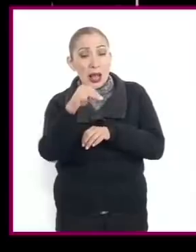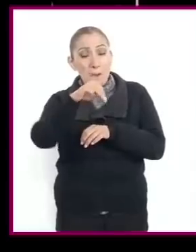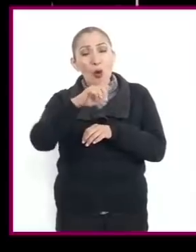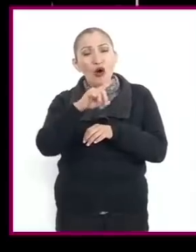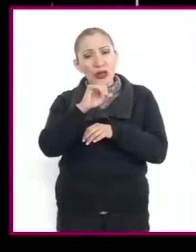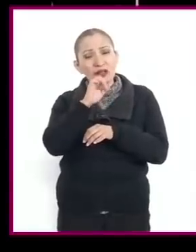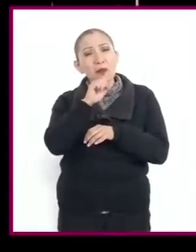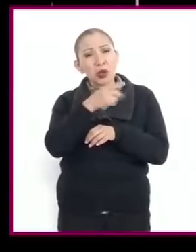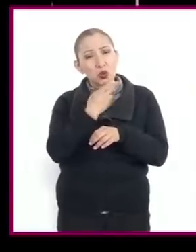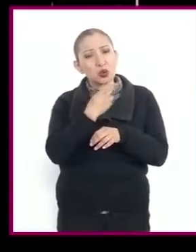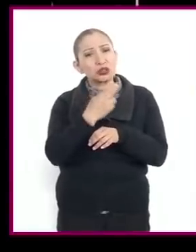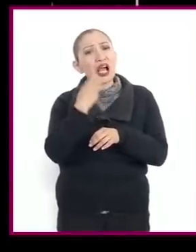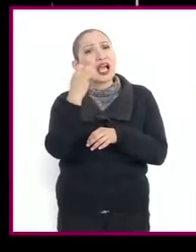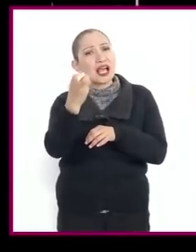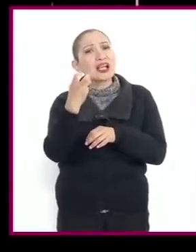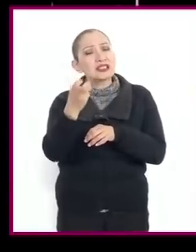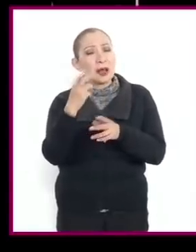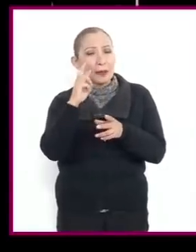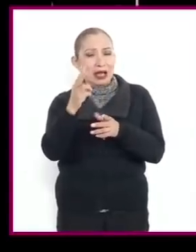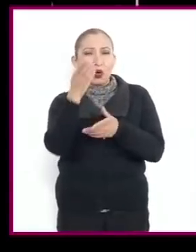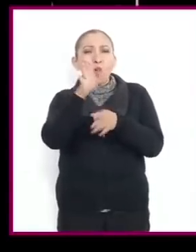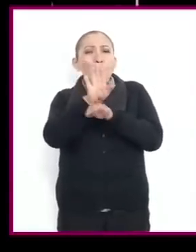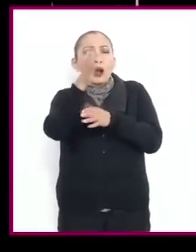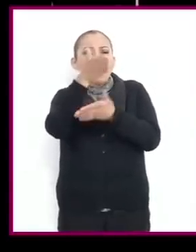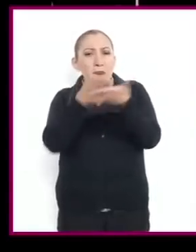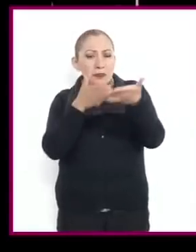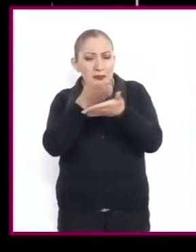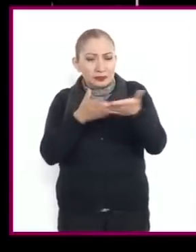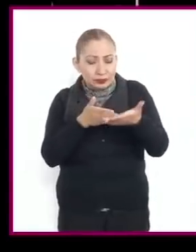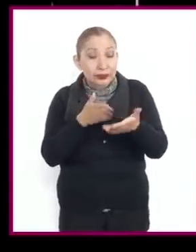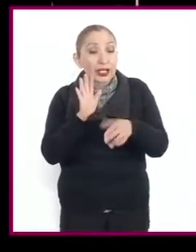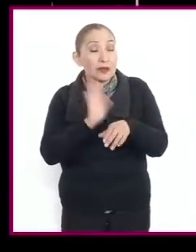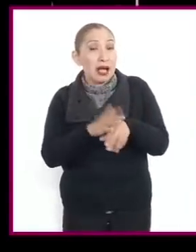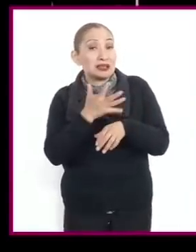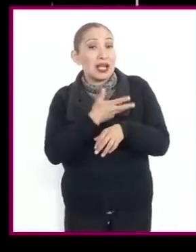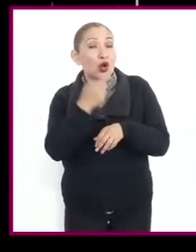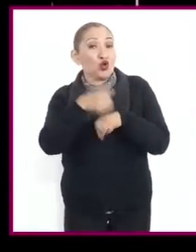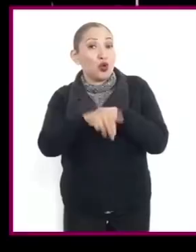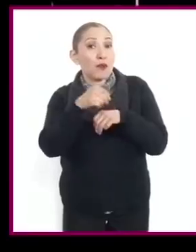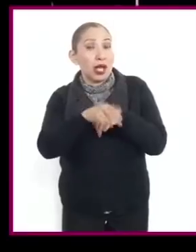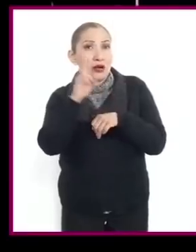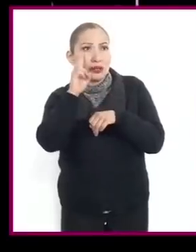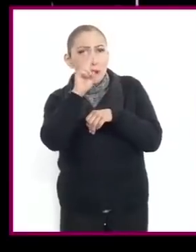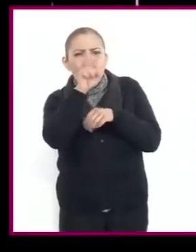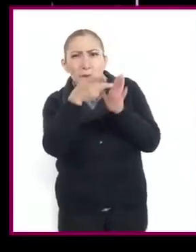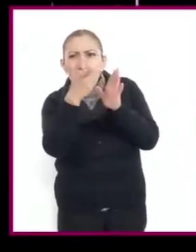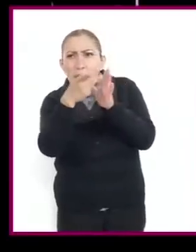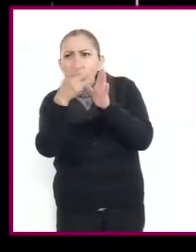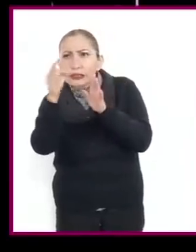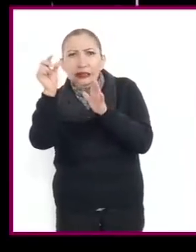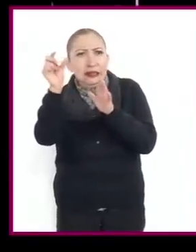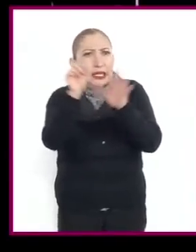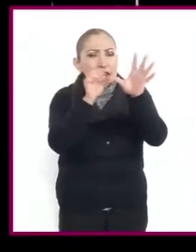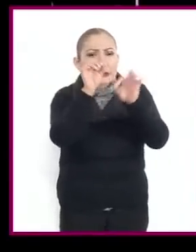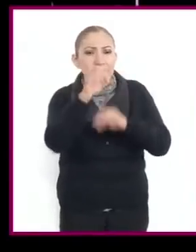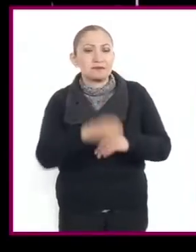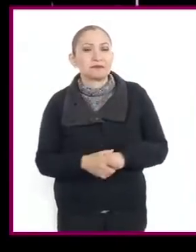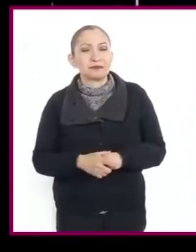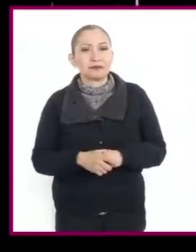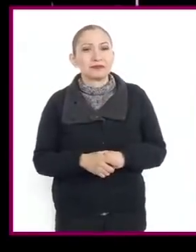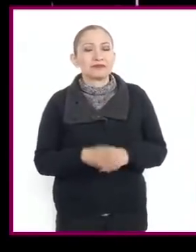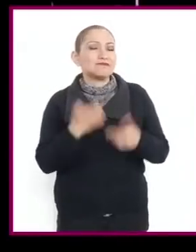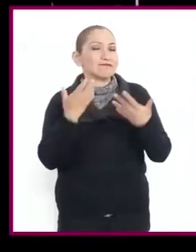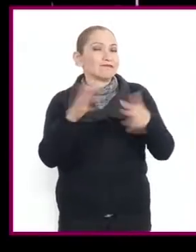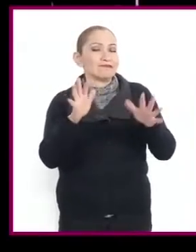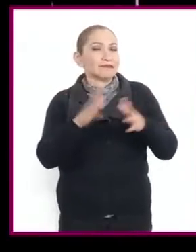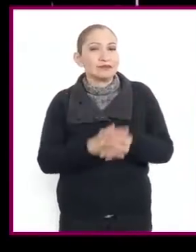moda también podría ser útil en ese tipo de situaciones, sobre todo si tienes un número que se presenta mucho más frecuentemente.